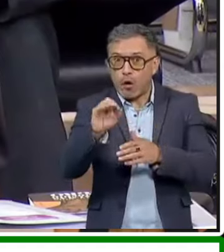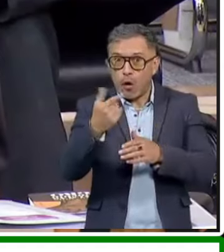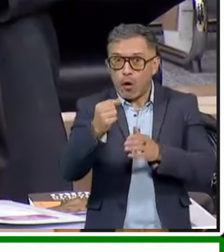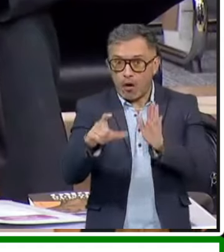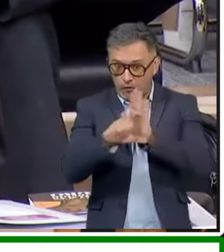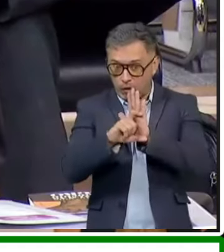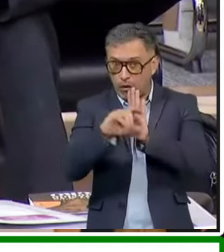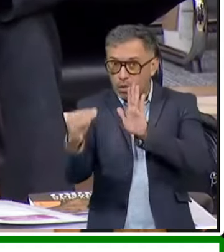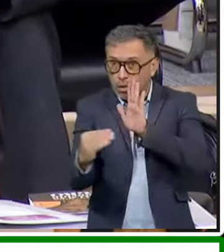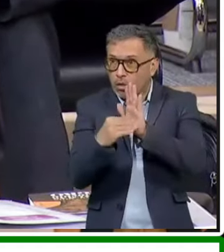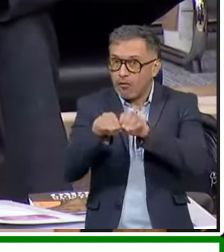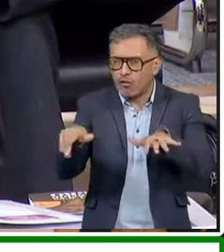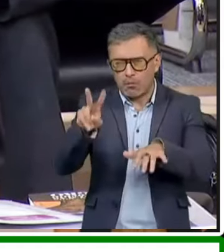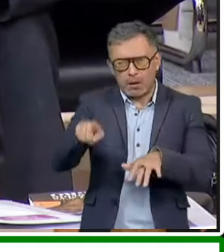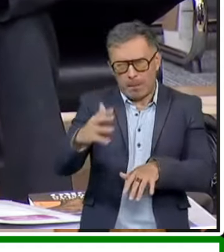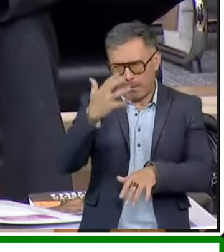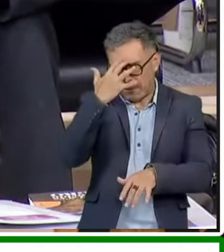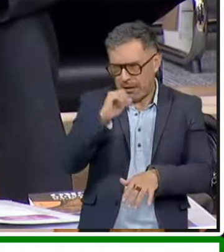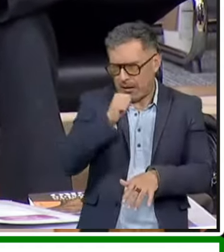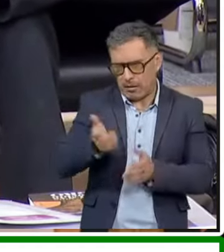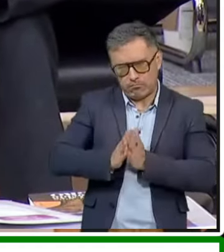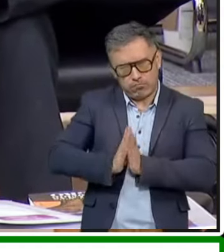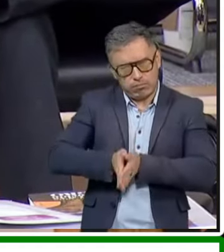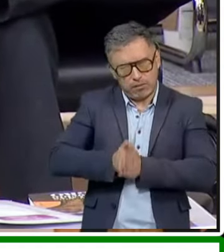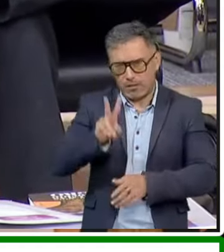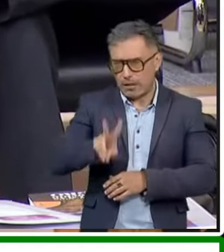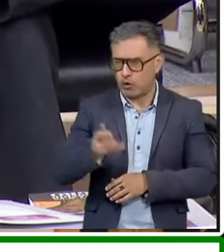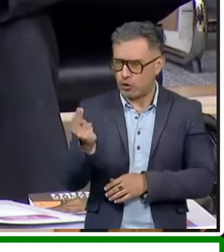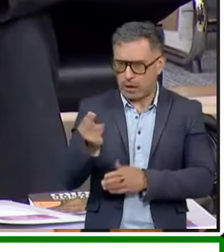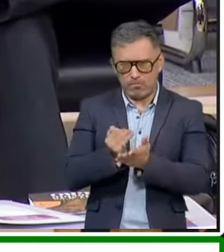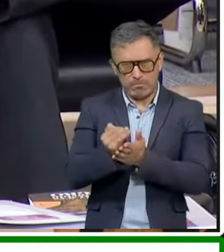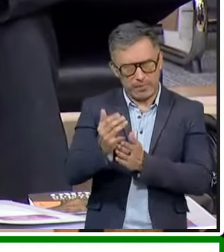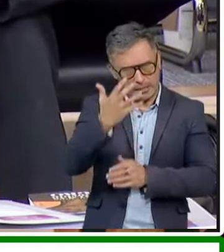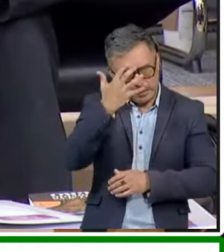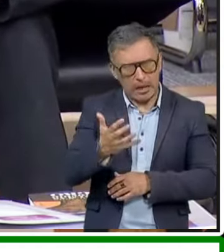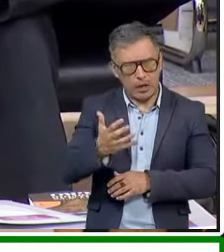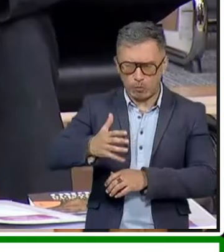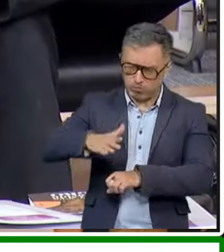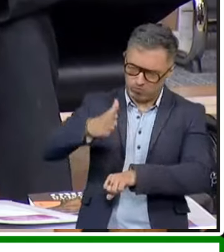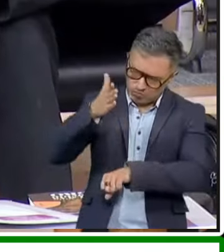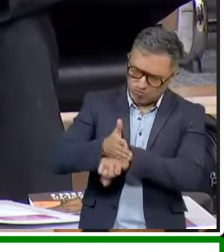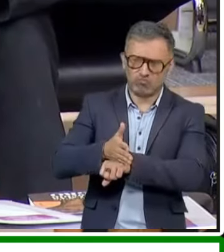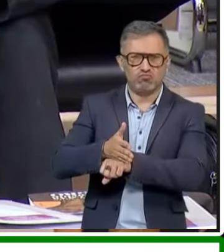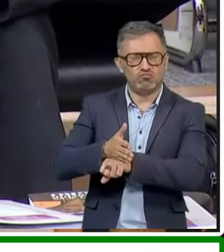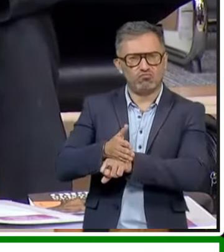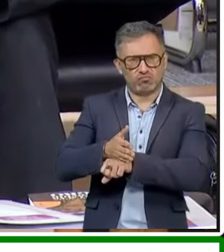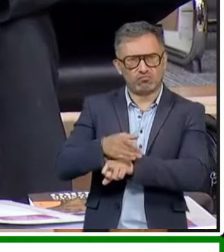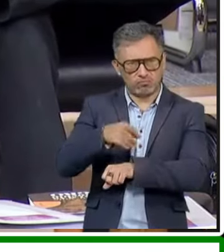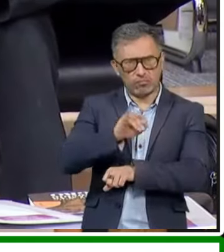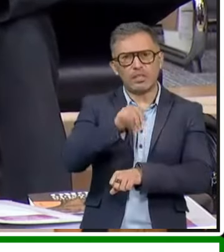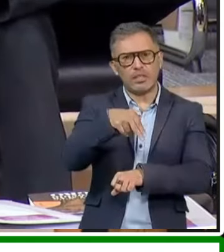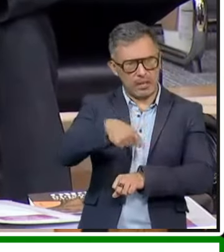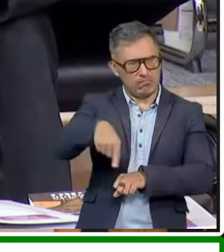Entonces eso me parece que requiere de una actitud firme, enérgica, contundente, determinada de este